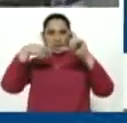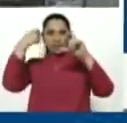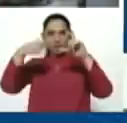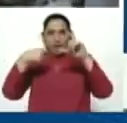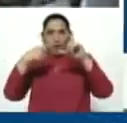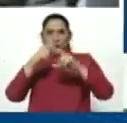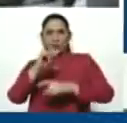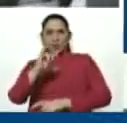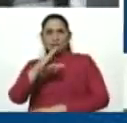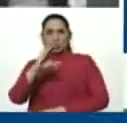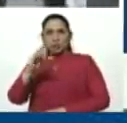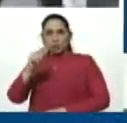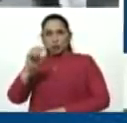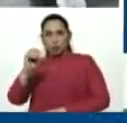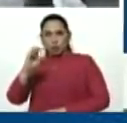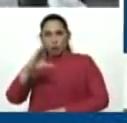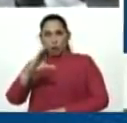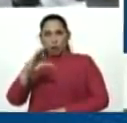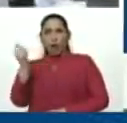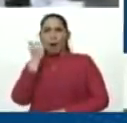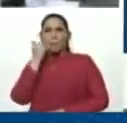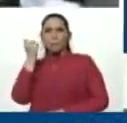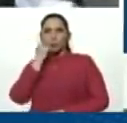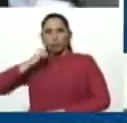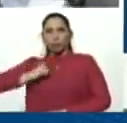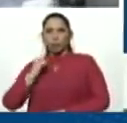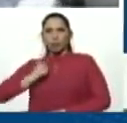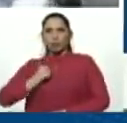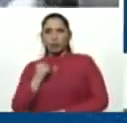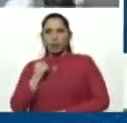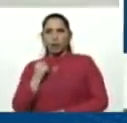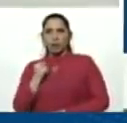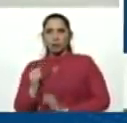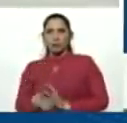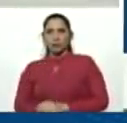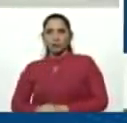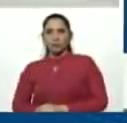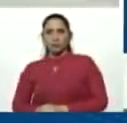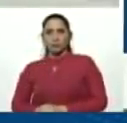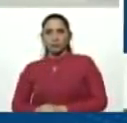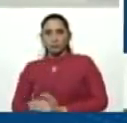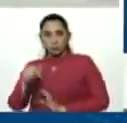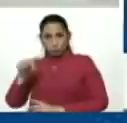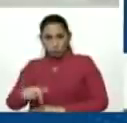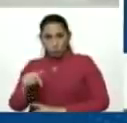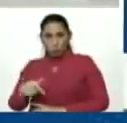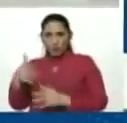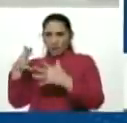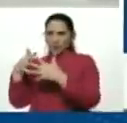abusos policiales, casi en vivo y directo, como el de George Floyd, hoy por hoy en Estados Unidos.